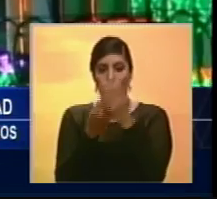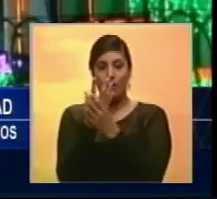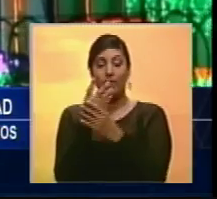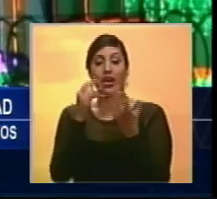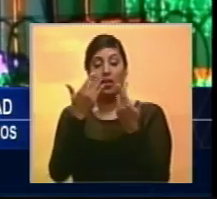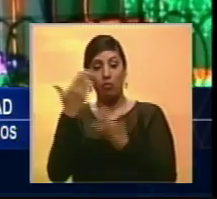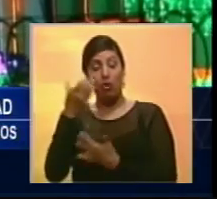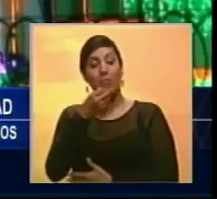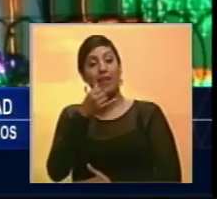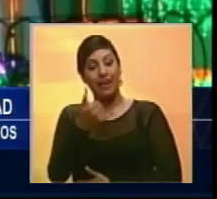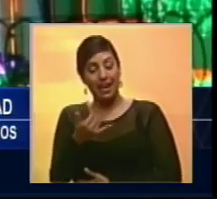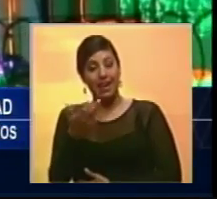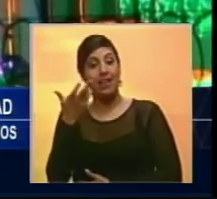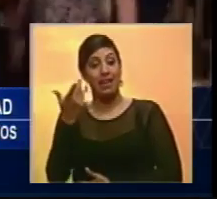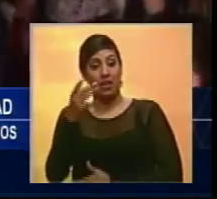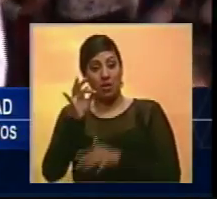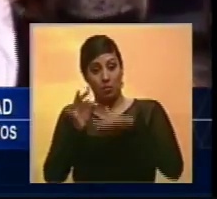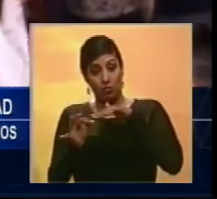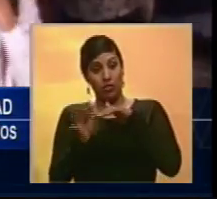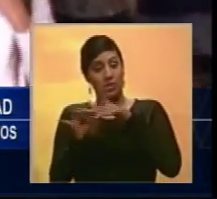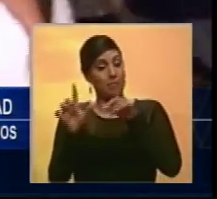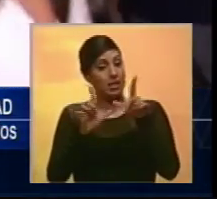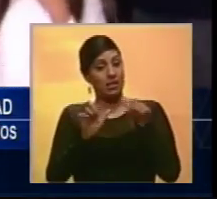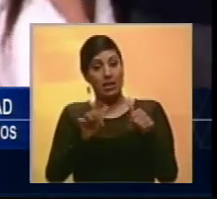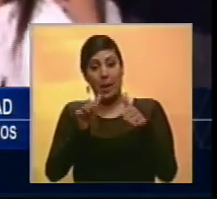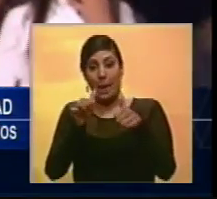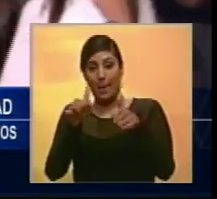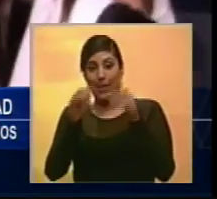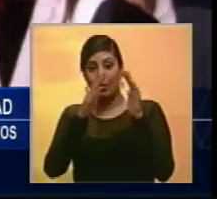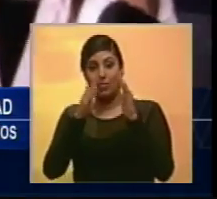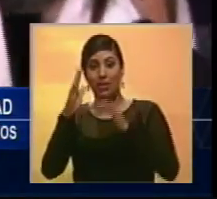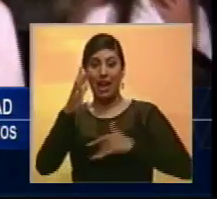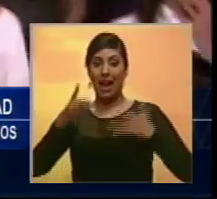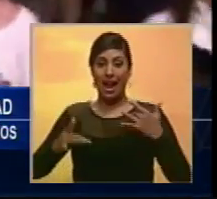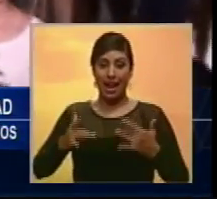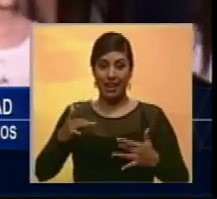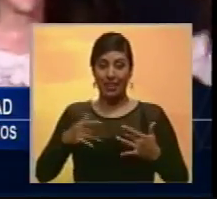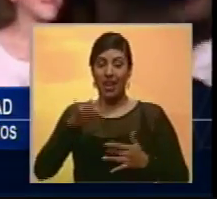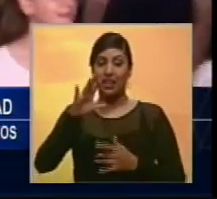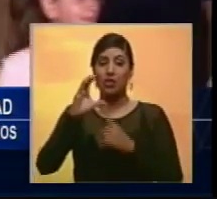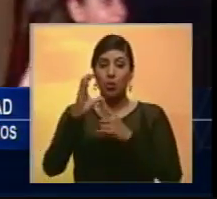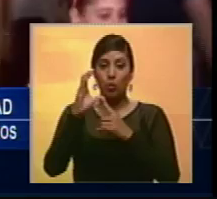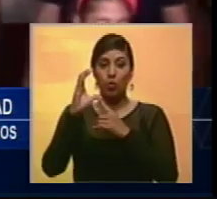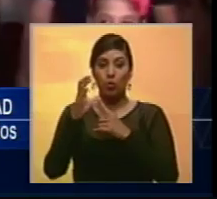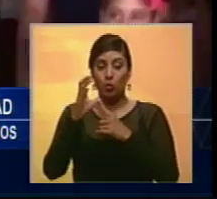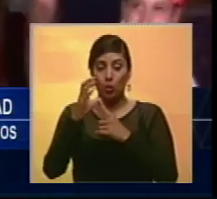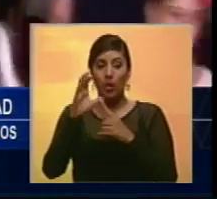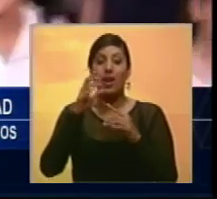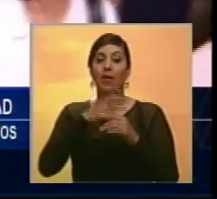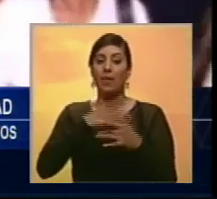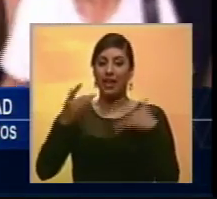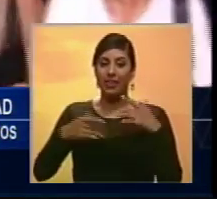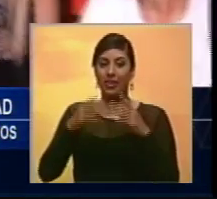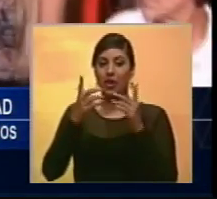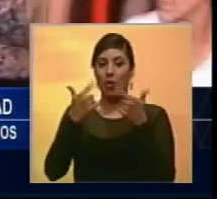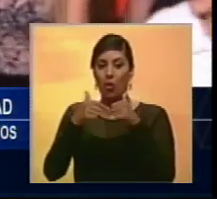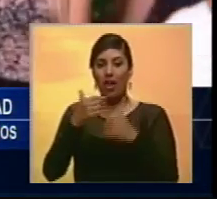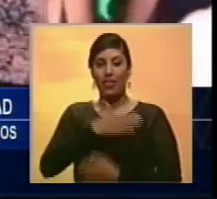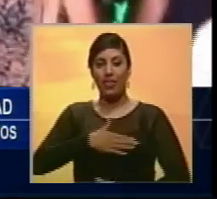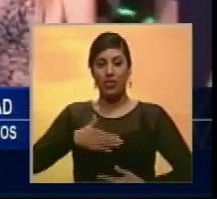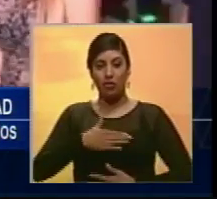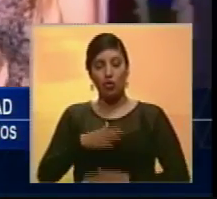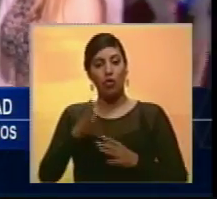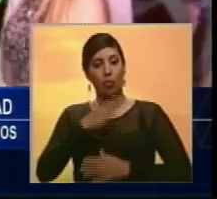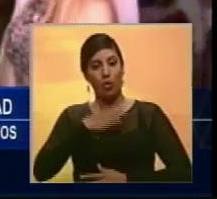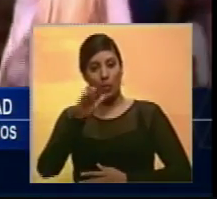Jonathan Marín informó que el municipio ya dio inicio con el cronograma de actividades tradicionales, culturales y recreativas para el disfrute